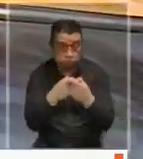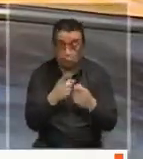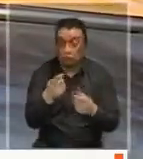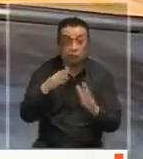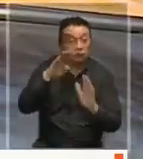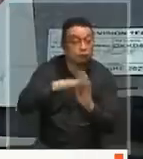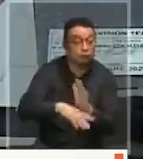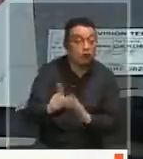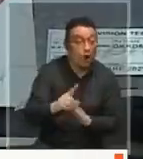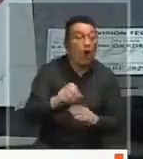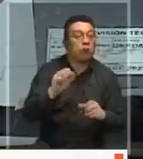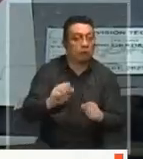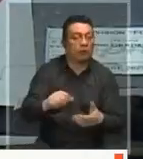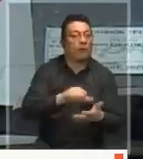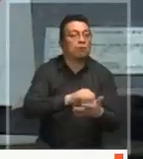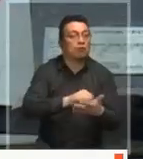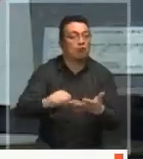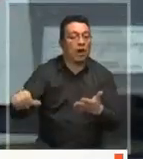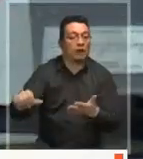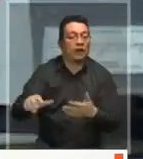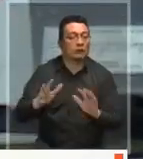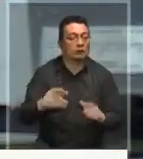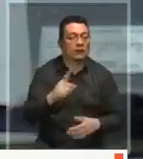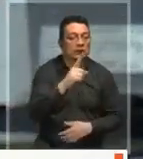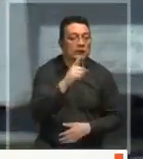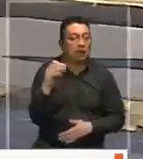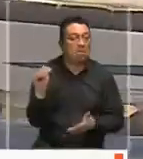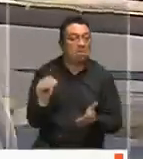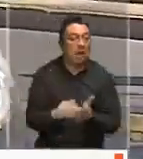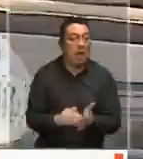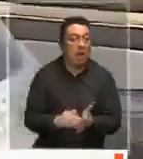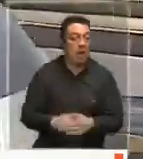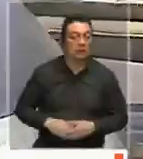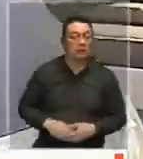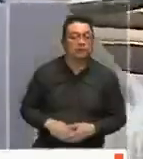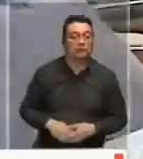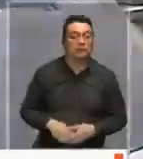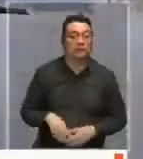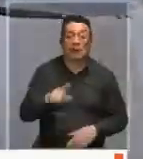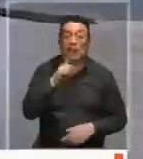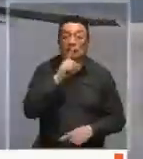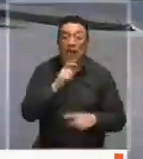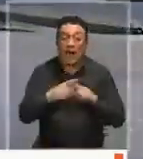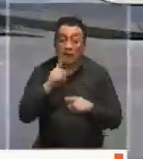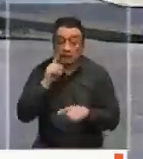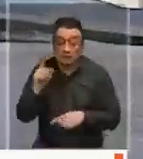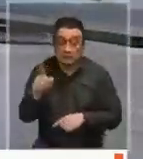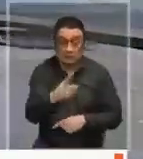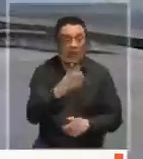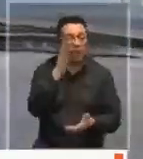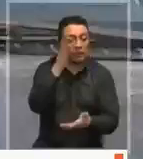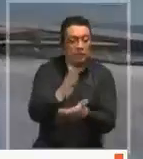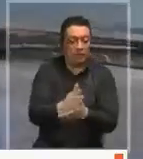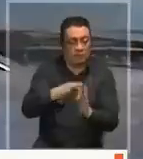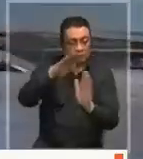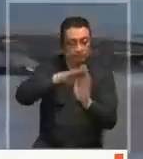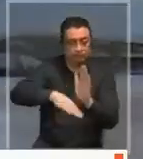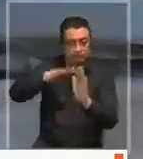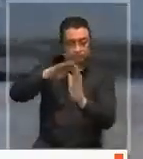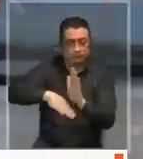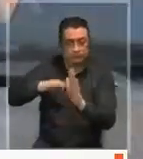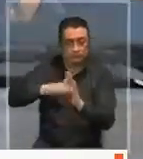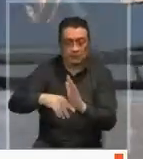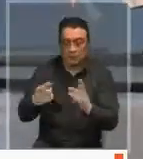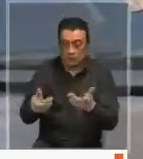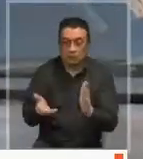rebaja se exponen a multas de hasta unos 100.000 pesos. Los operadores de taxis tienen que ajustar sus tarifas cada vez que hay una